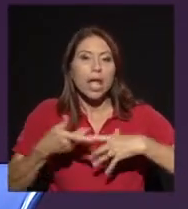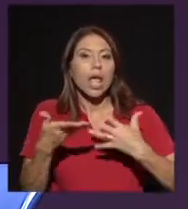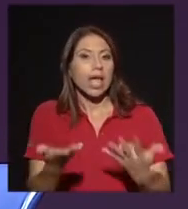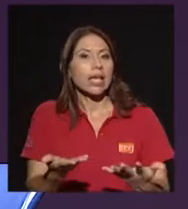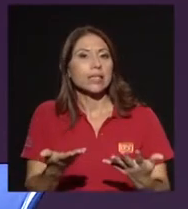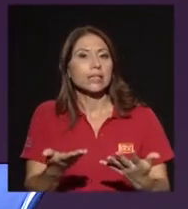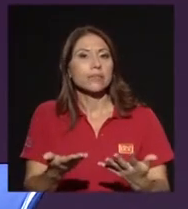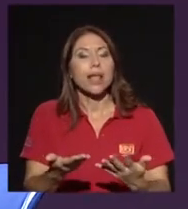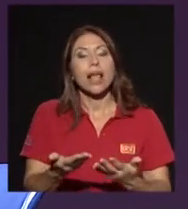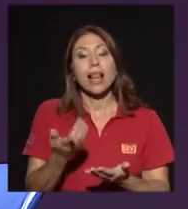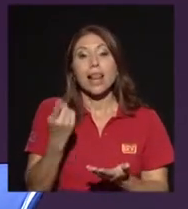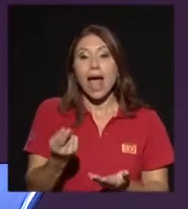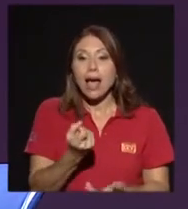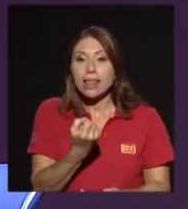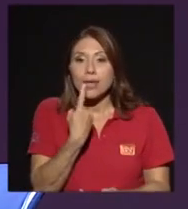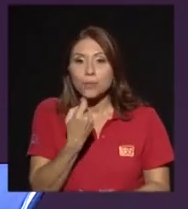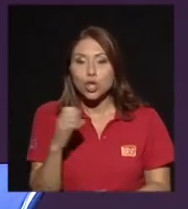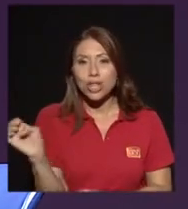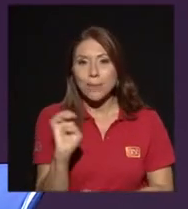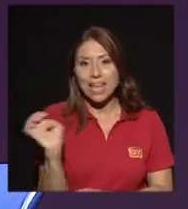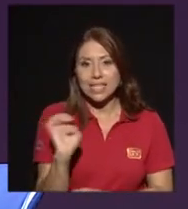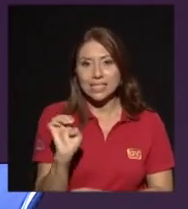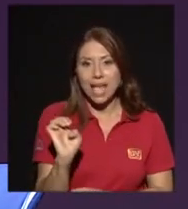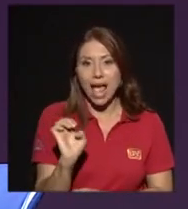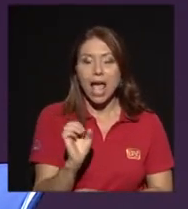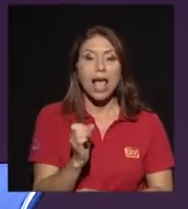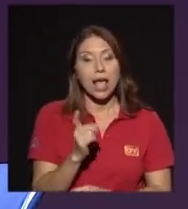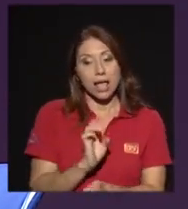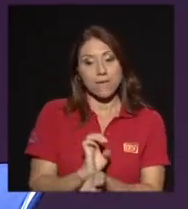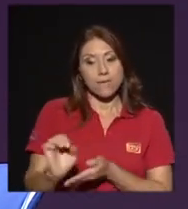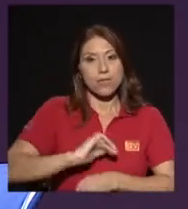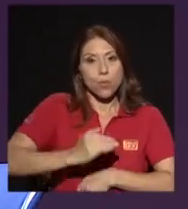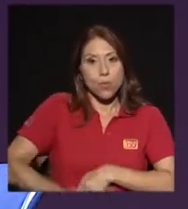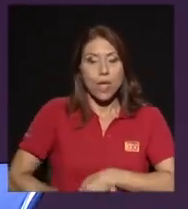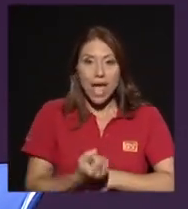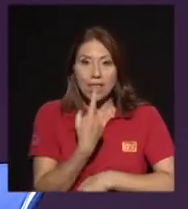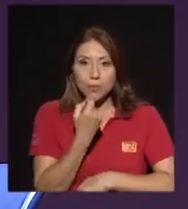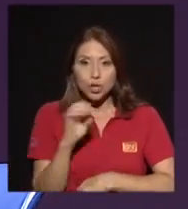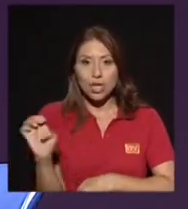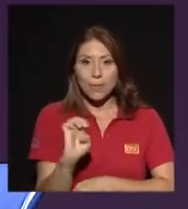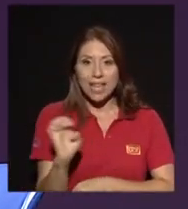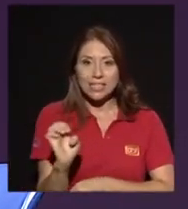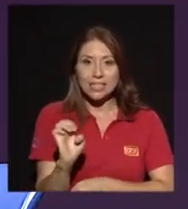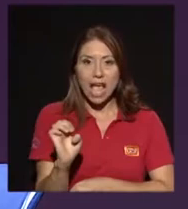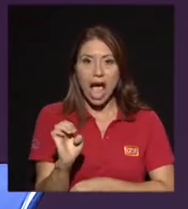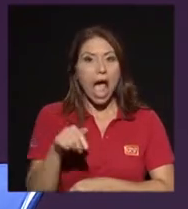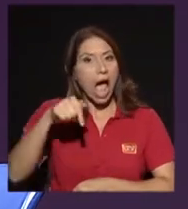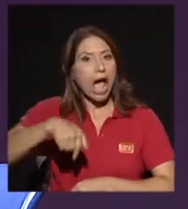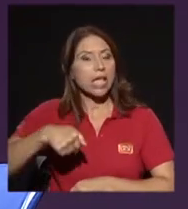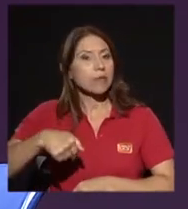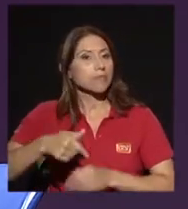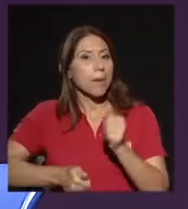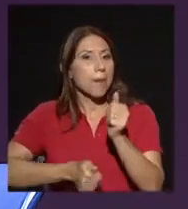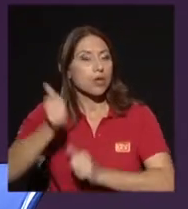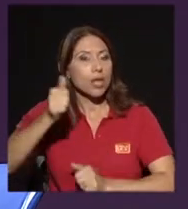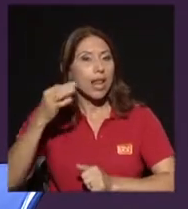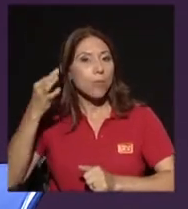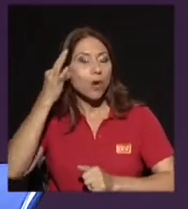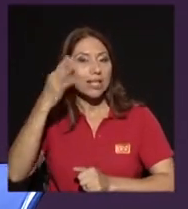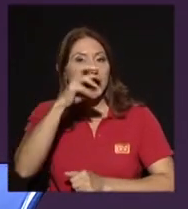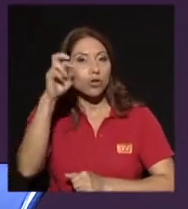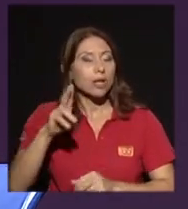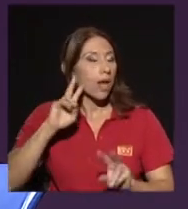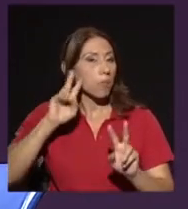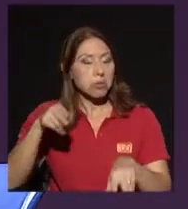la anticoncepción de emergencia. La anticoncepción oral de emergencia sigue siendo aún un método ignorado por la mayoría de las mujeres en